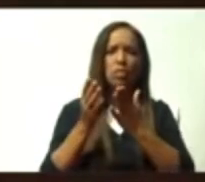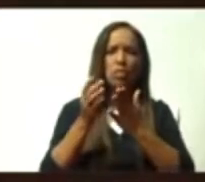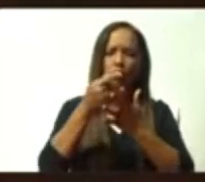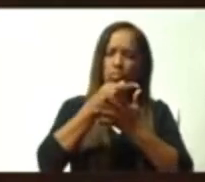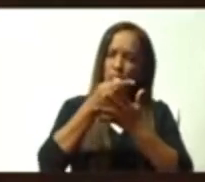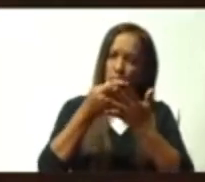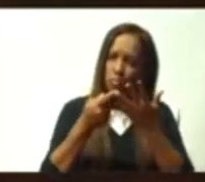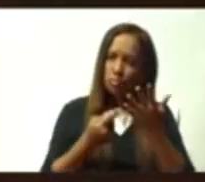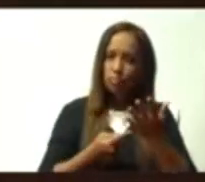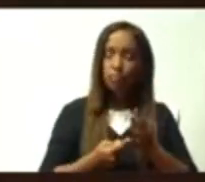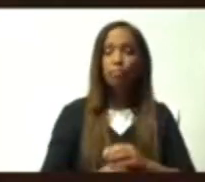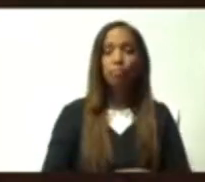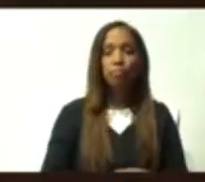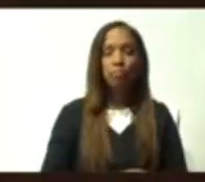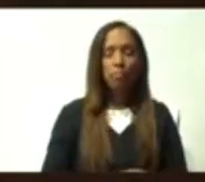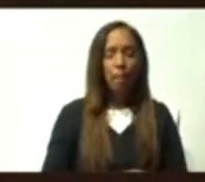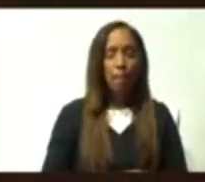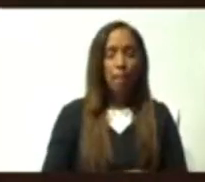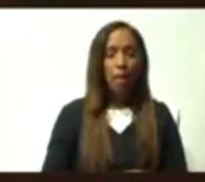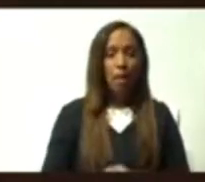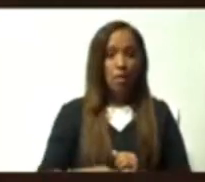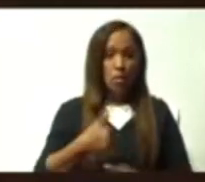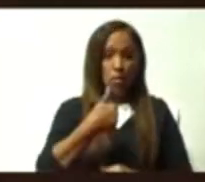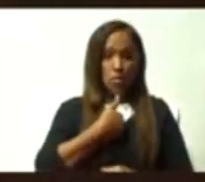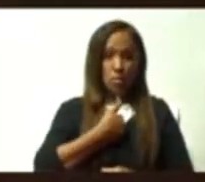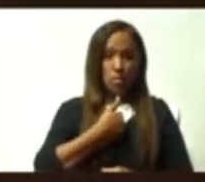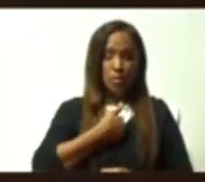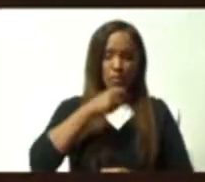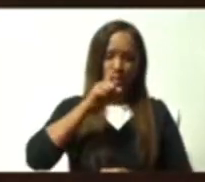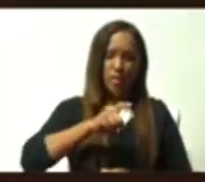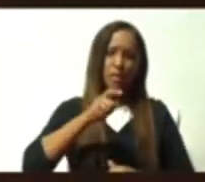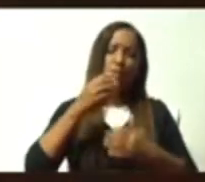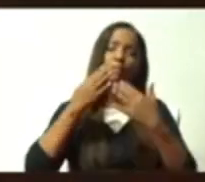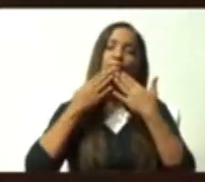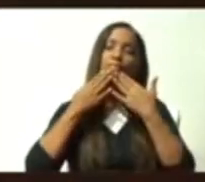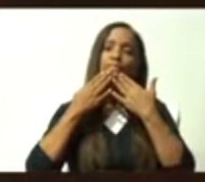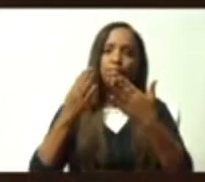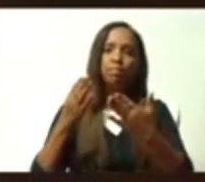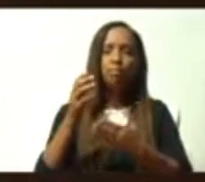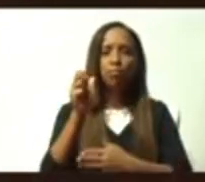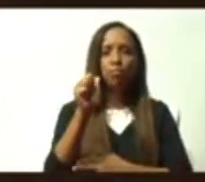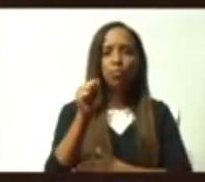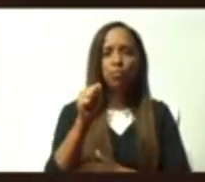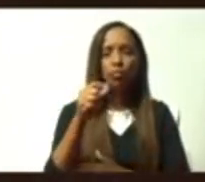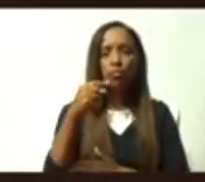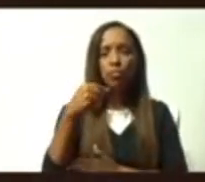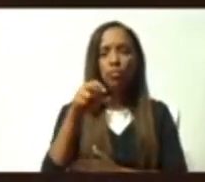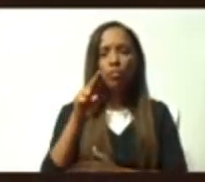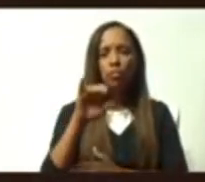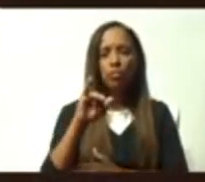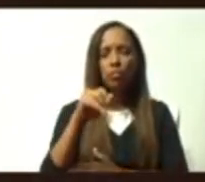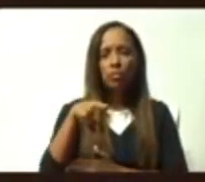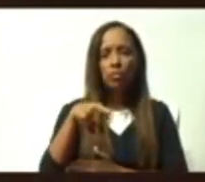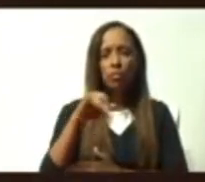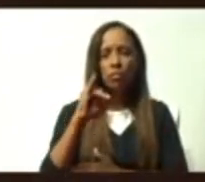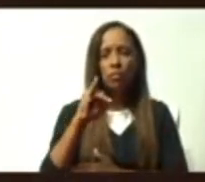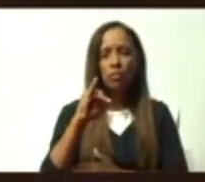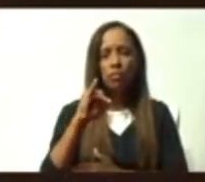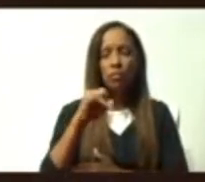don Agripino. Santiago tiene mucho que agradecer a Agripino. El país tiene mucho que agradecer a don